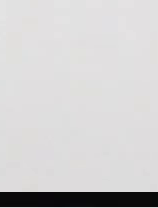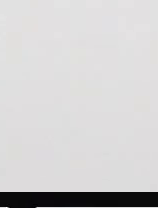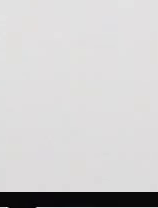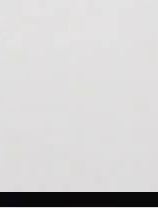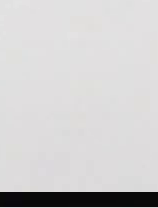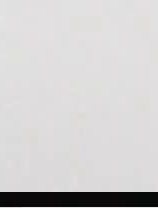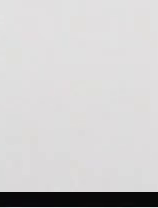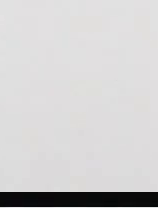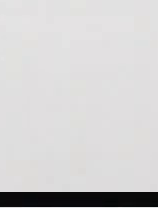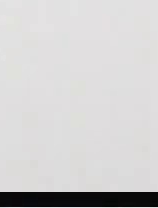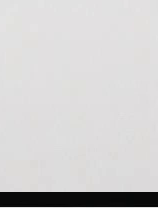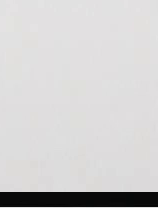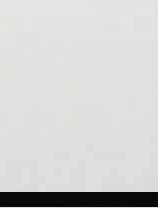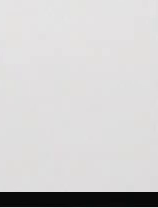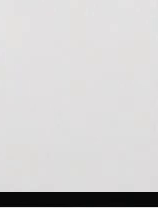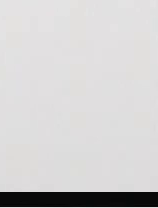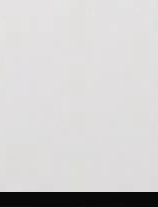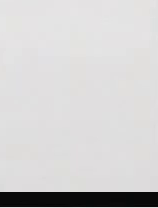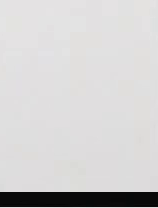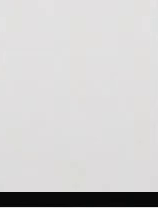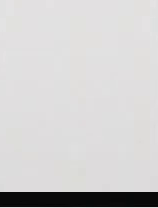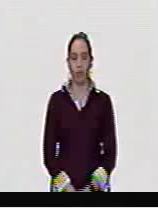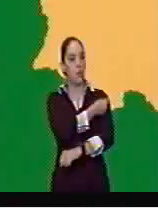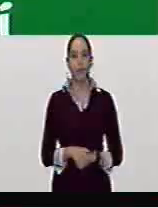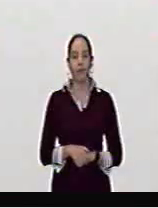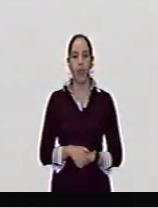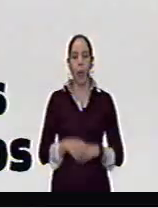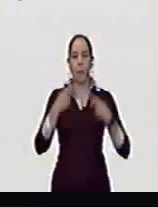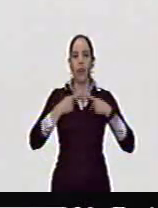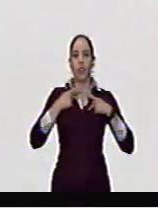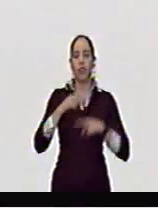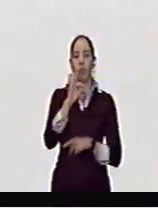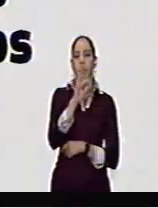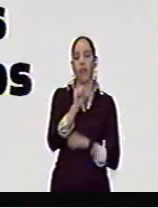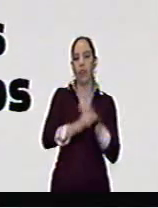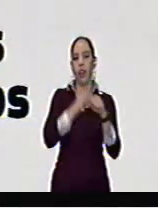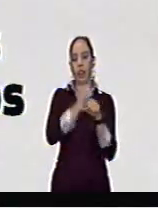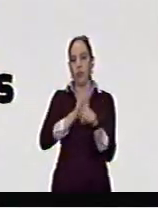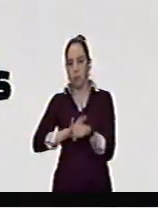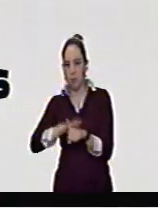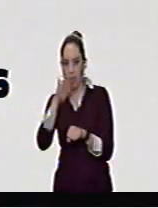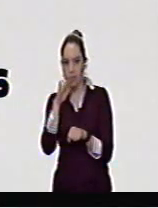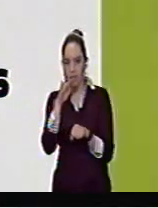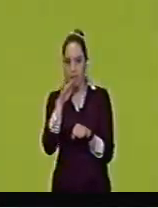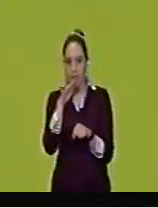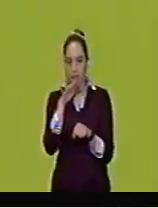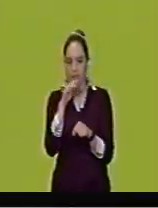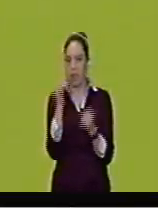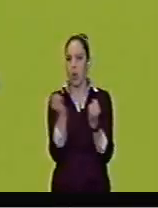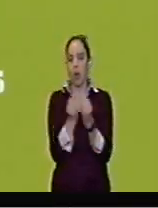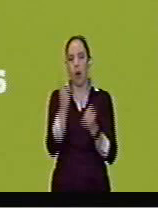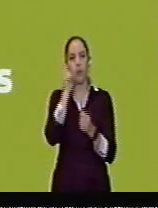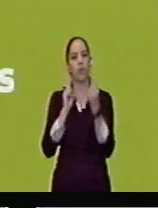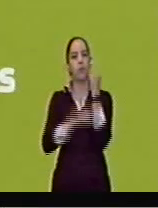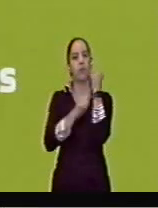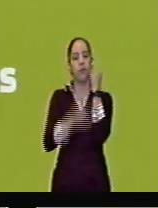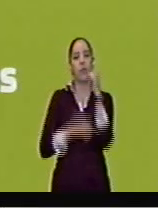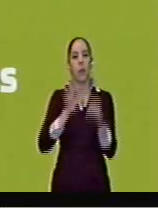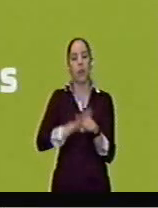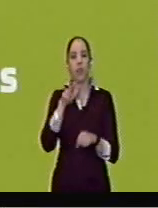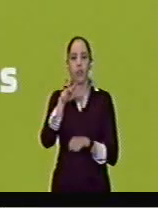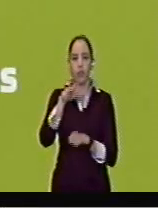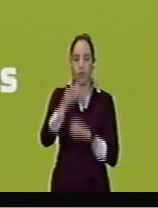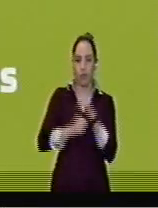Continúa el proceso de vacunación en el estado de San Luis Potosí para personas de 40 y más años, así como a